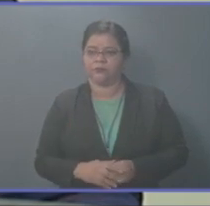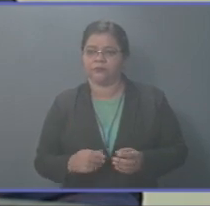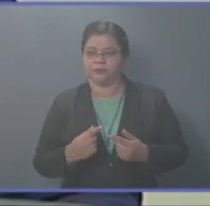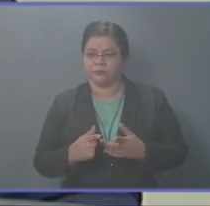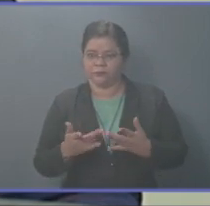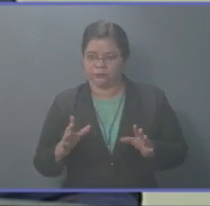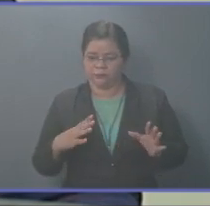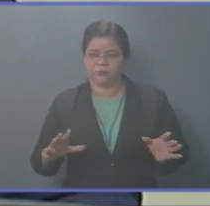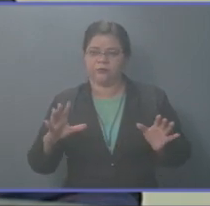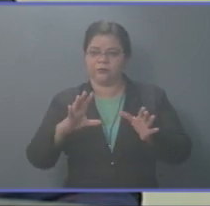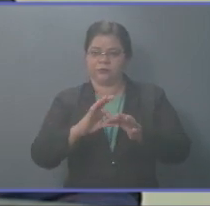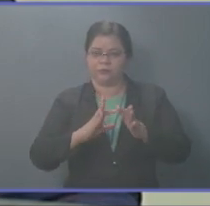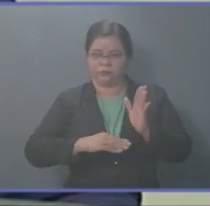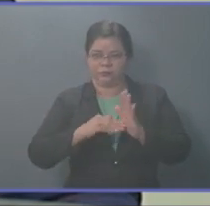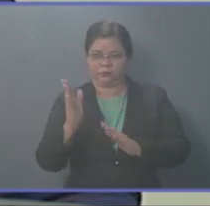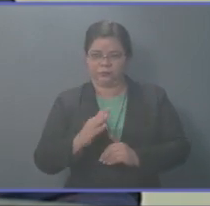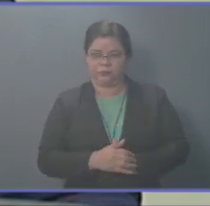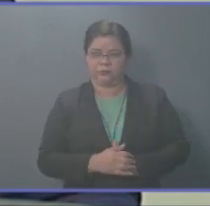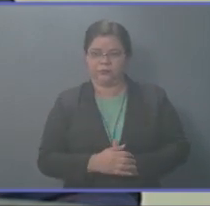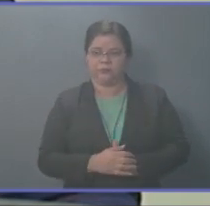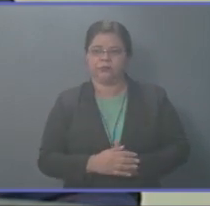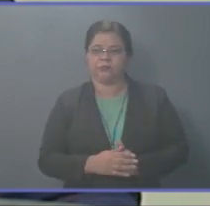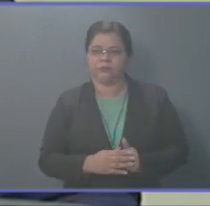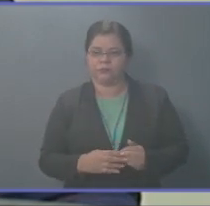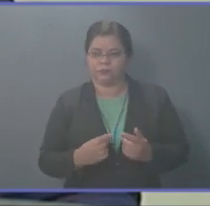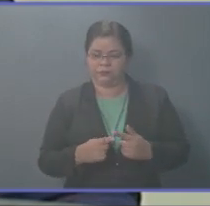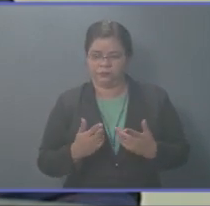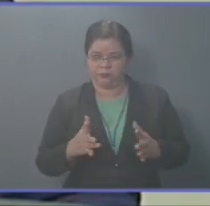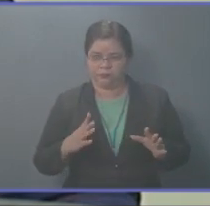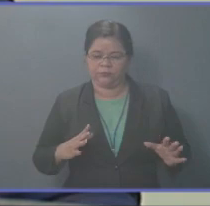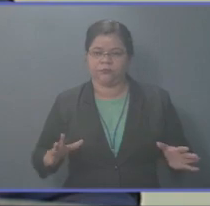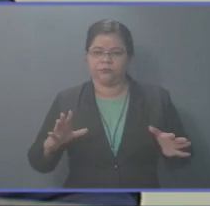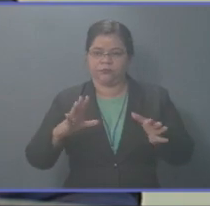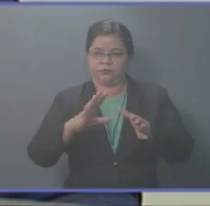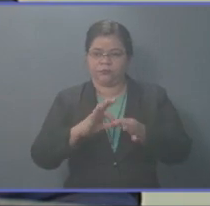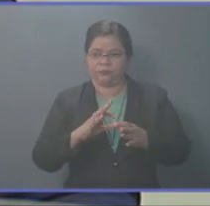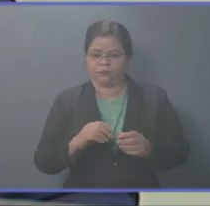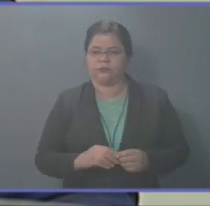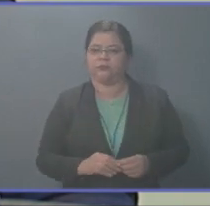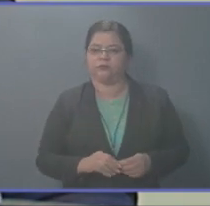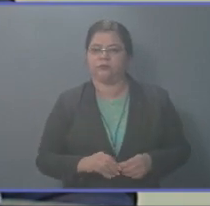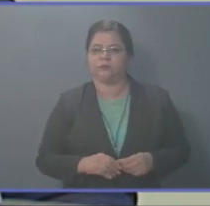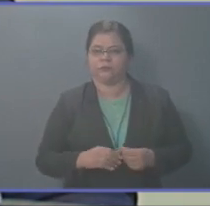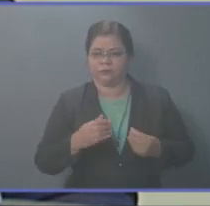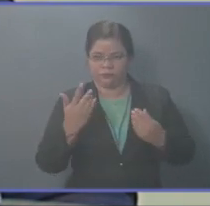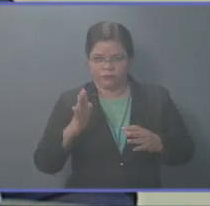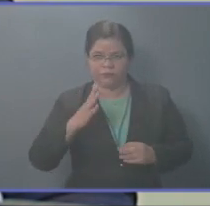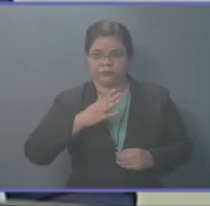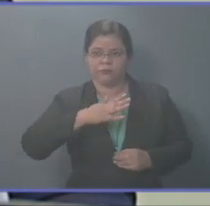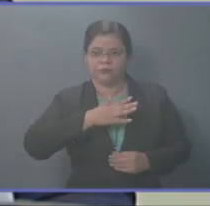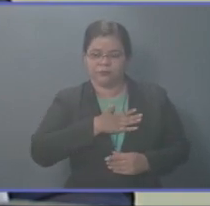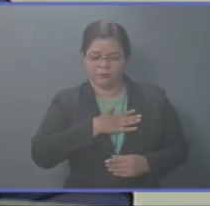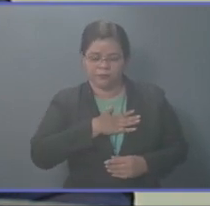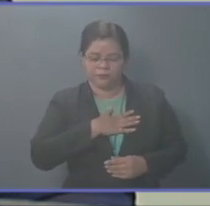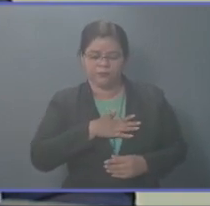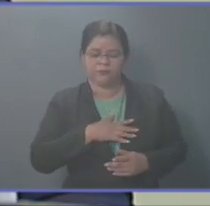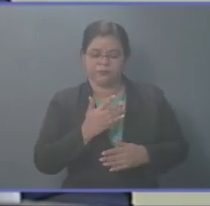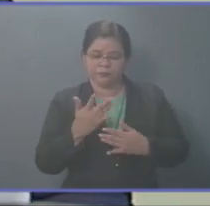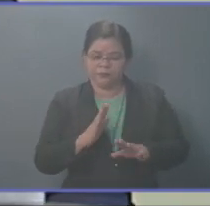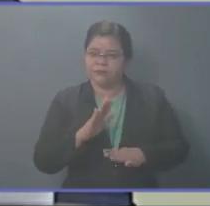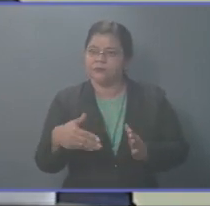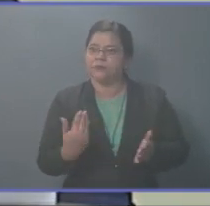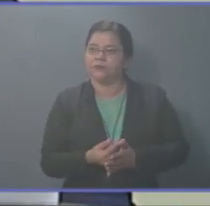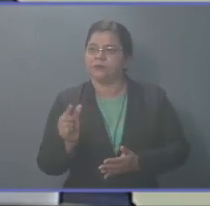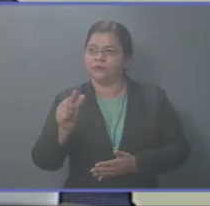enero de 2020 emitido por la Comisión de Hacienda y Especial del Presupuesto de dicho órgano del Estado, a fin de que se obtenga la autorización para suscribir el